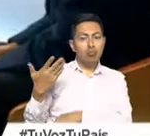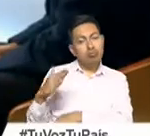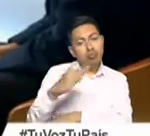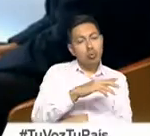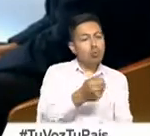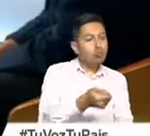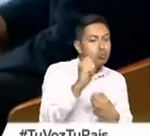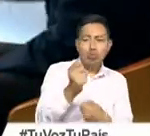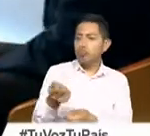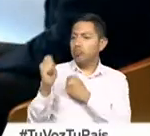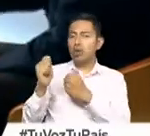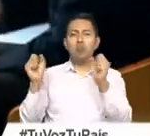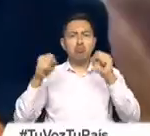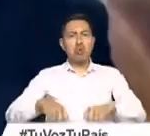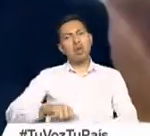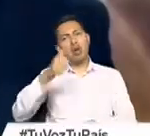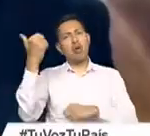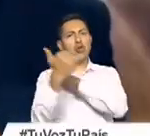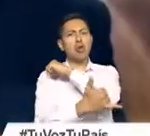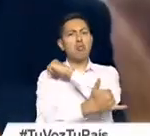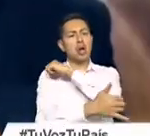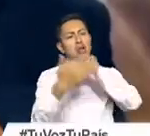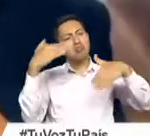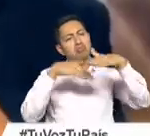otros países.